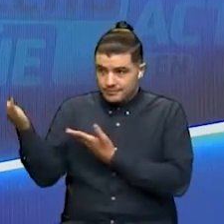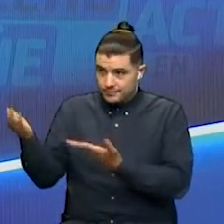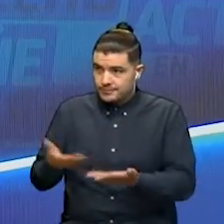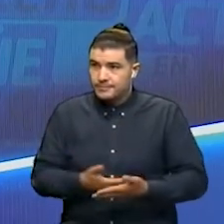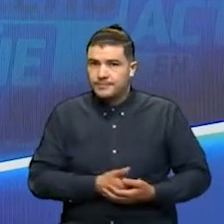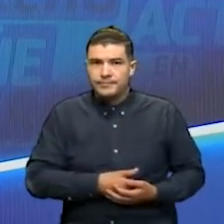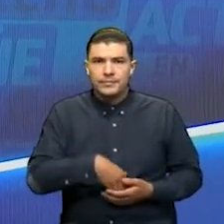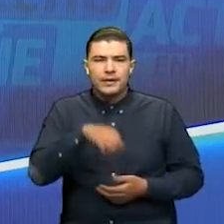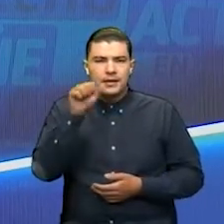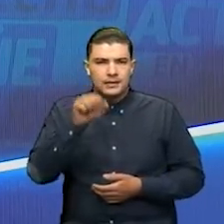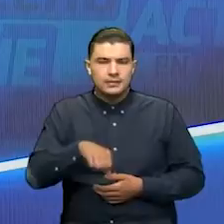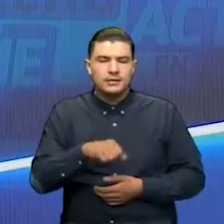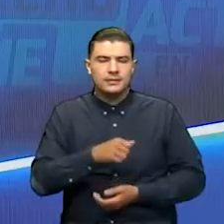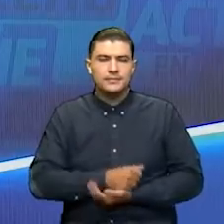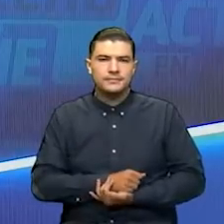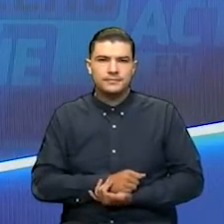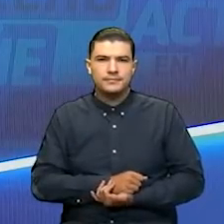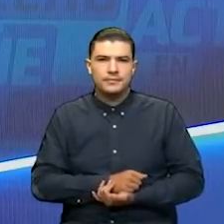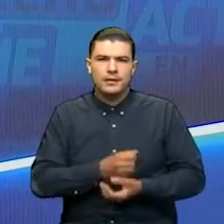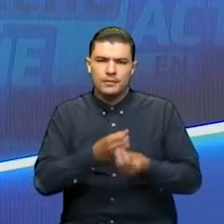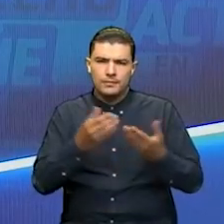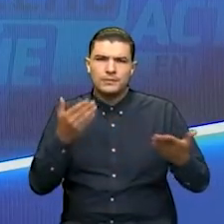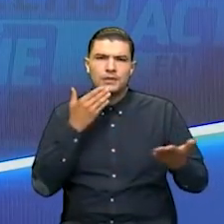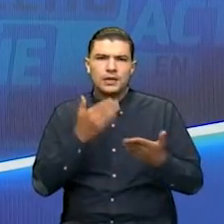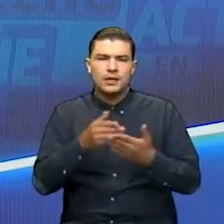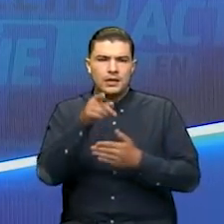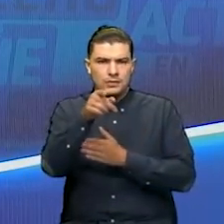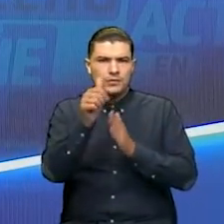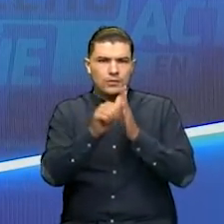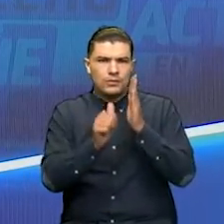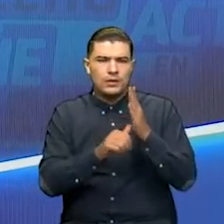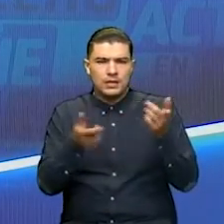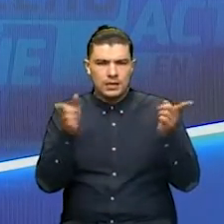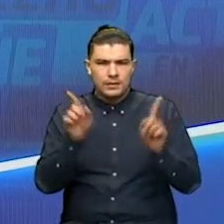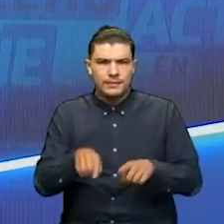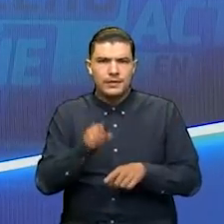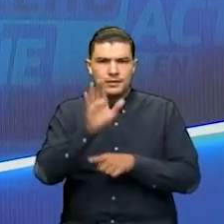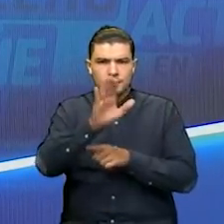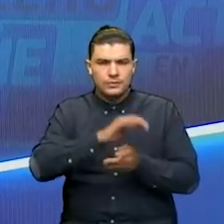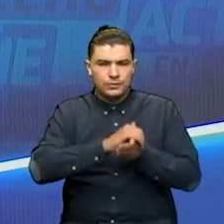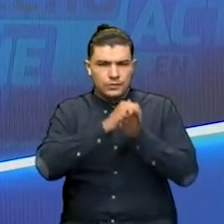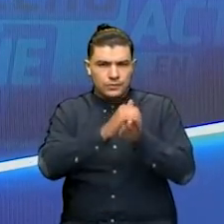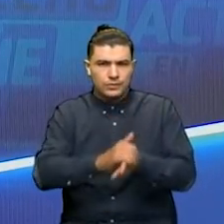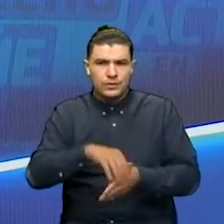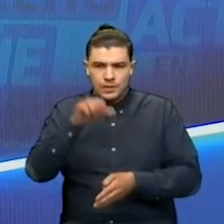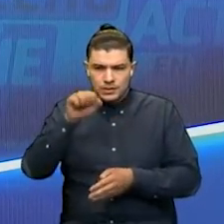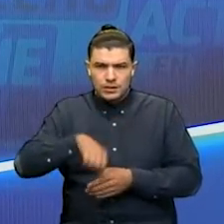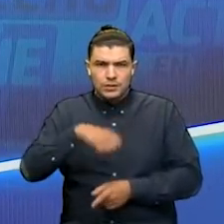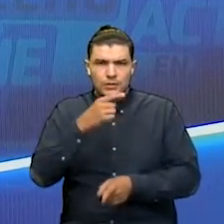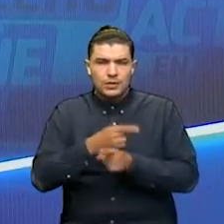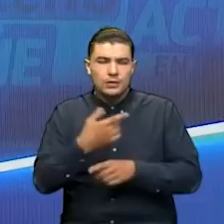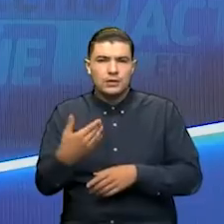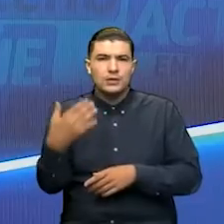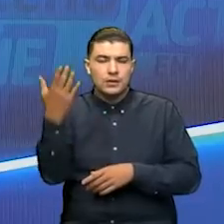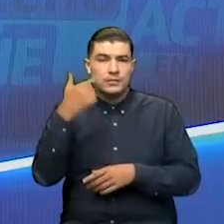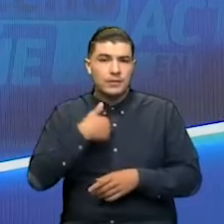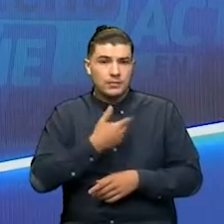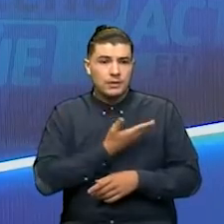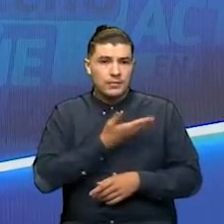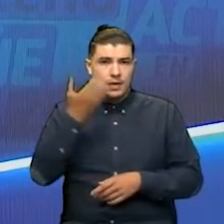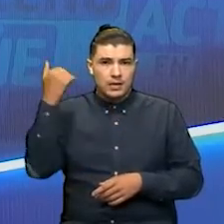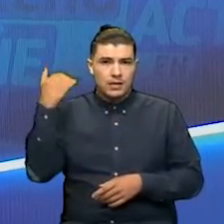Carmen. Les agradezco por su programa y su orientación. Imagínate que mi mamá murió